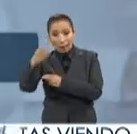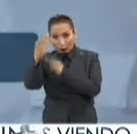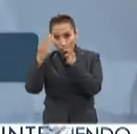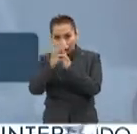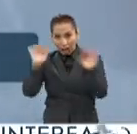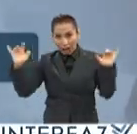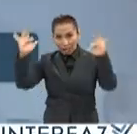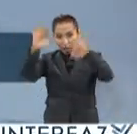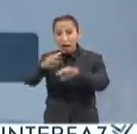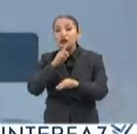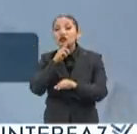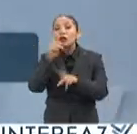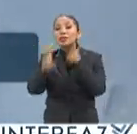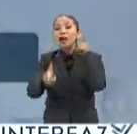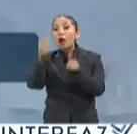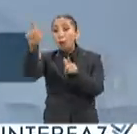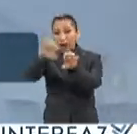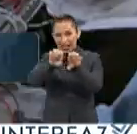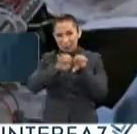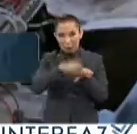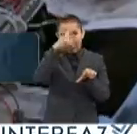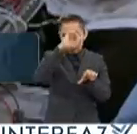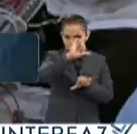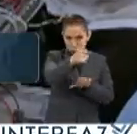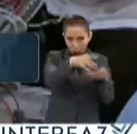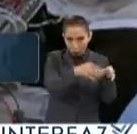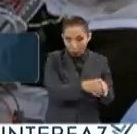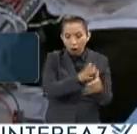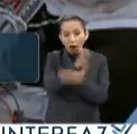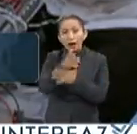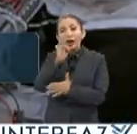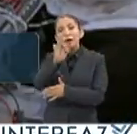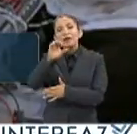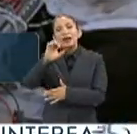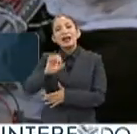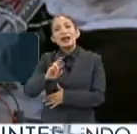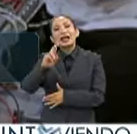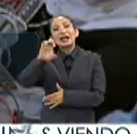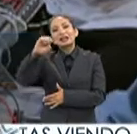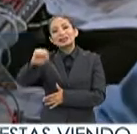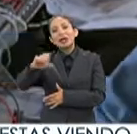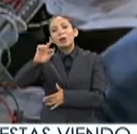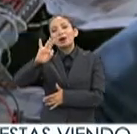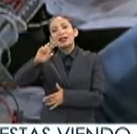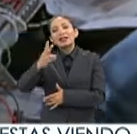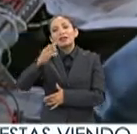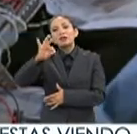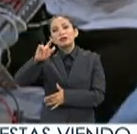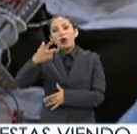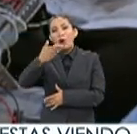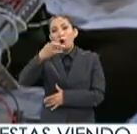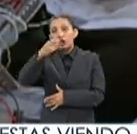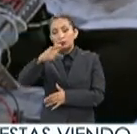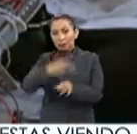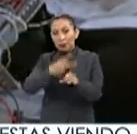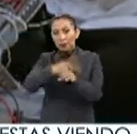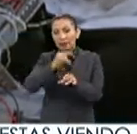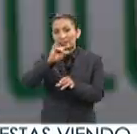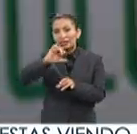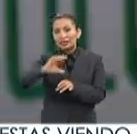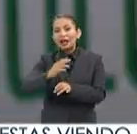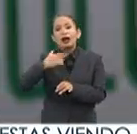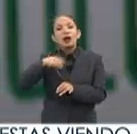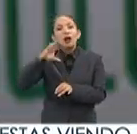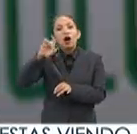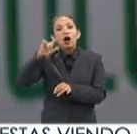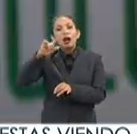Mundial en Houston, Texas, otro de los equipos mexicanos que participó fue FRC 6348 Horus, de la Prepatec Campus